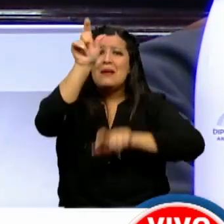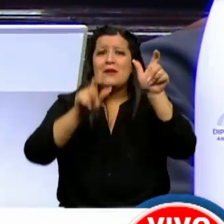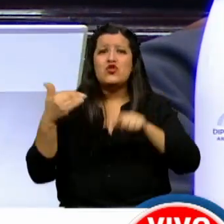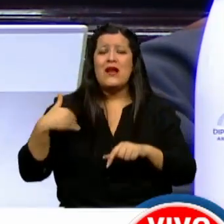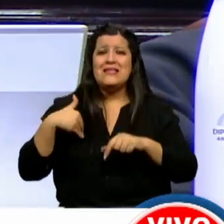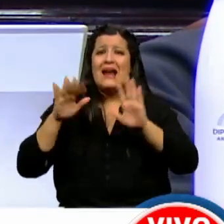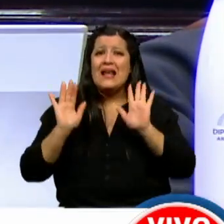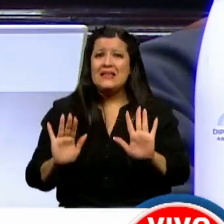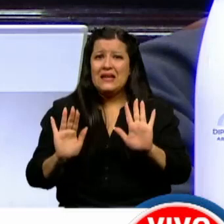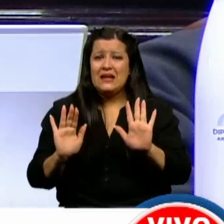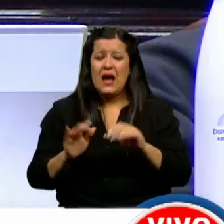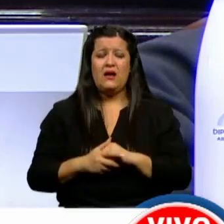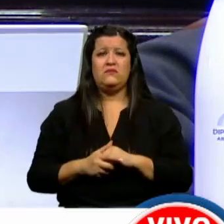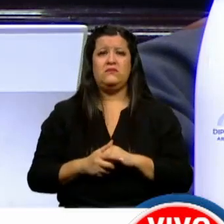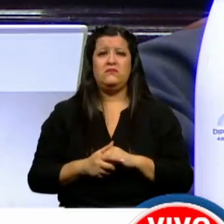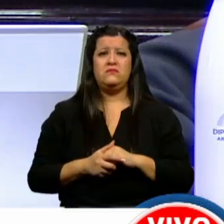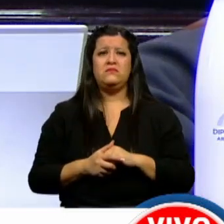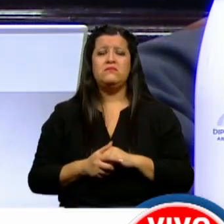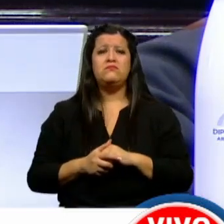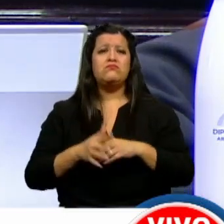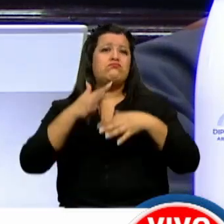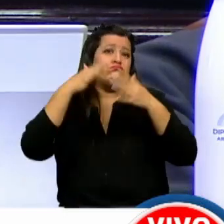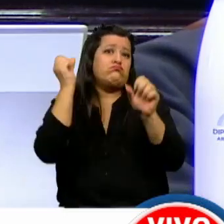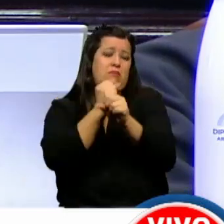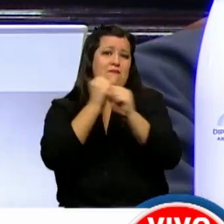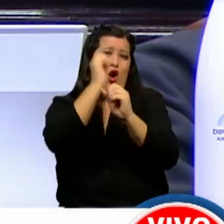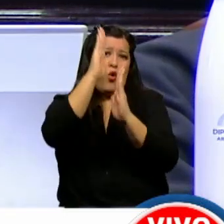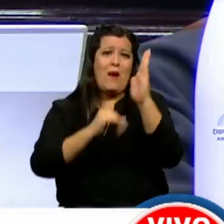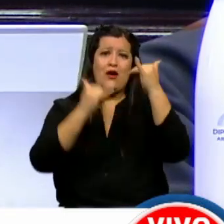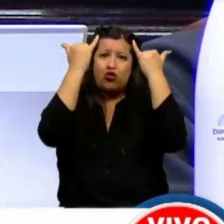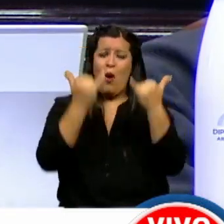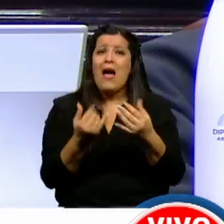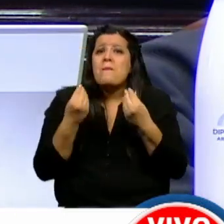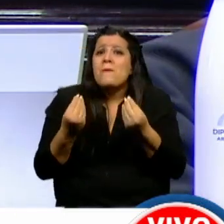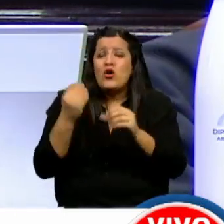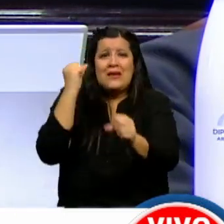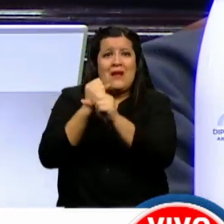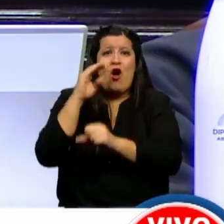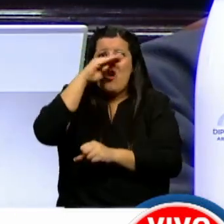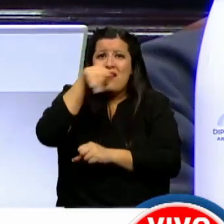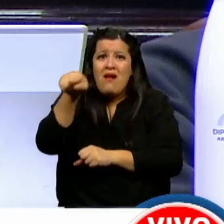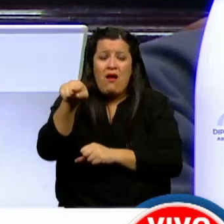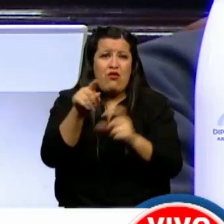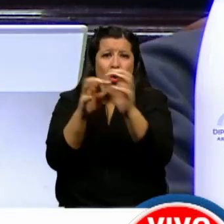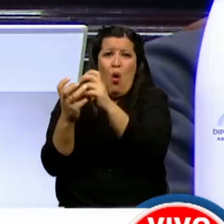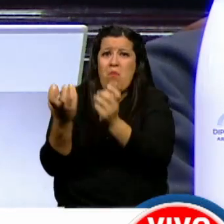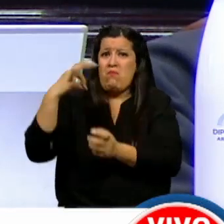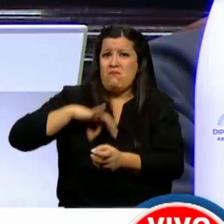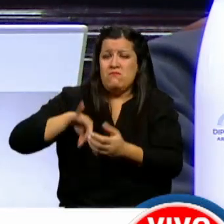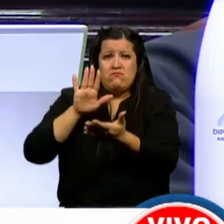están en la formalidad laboral, porque en la informalidad laboral esas paritarias no